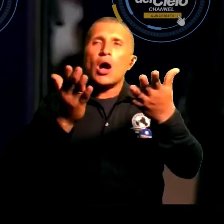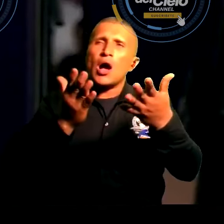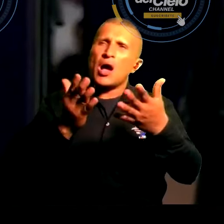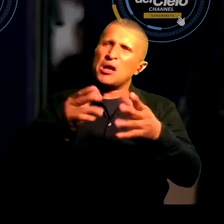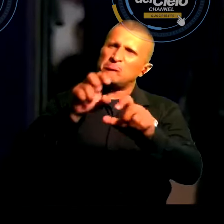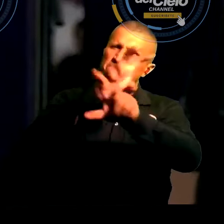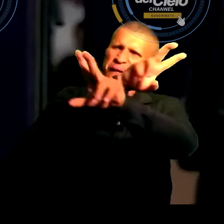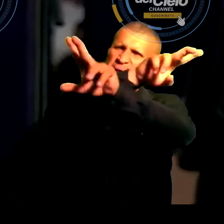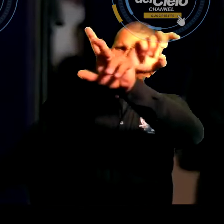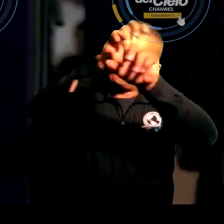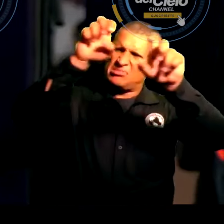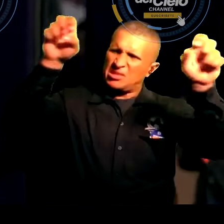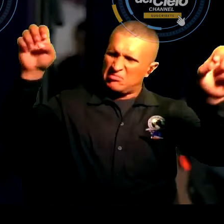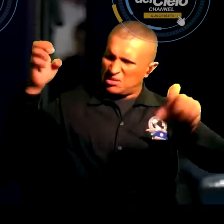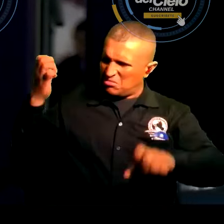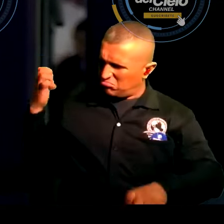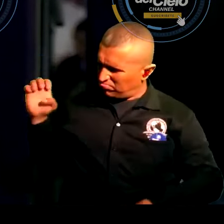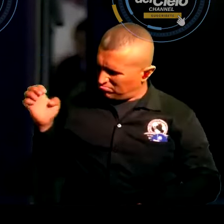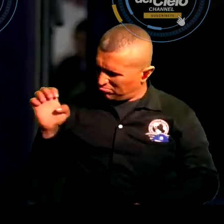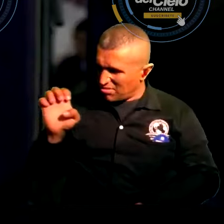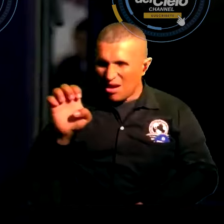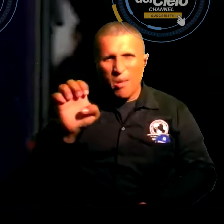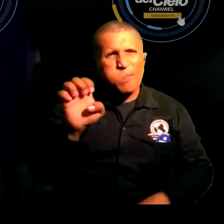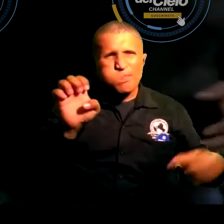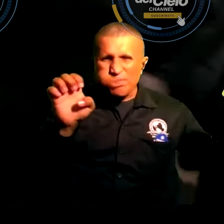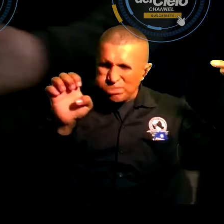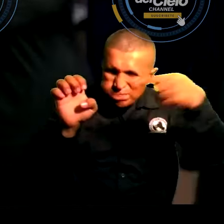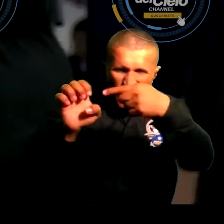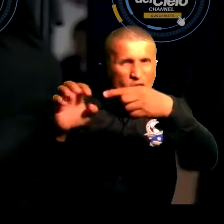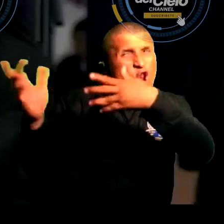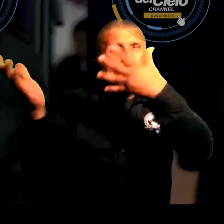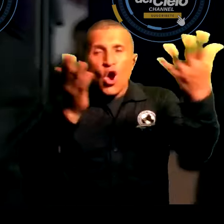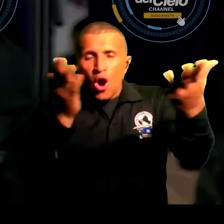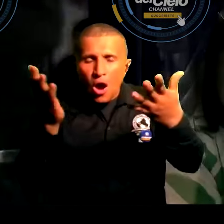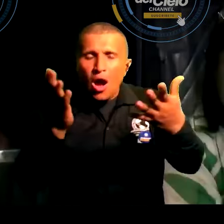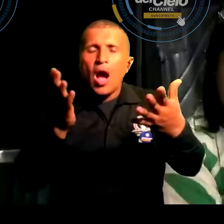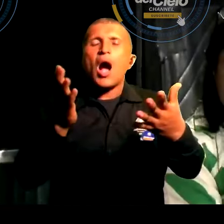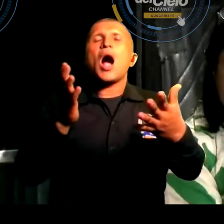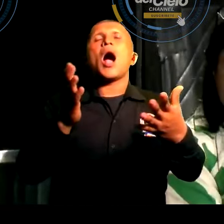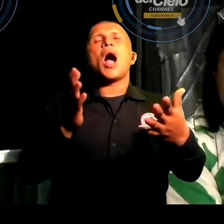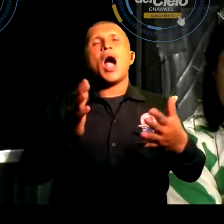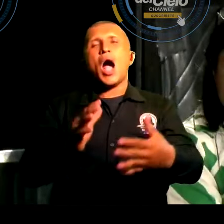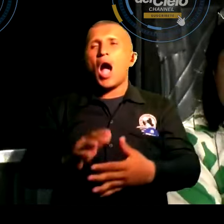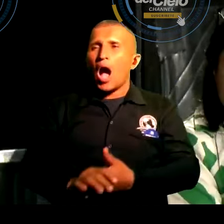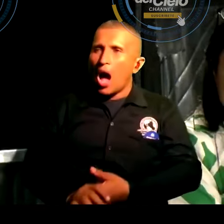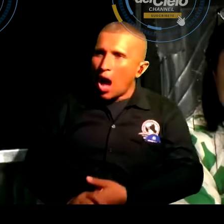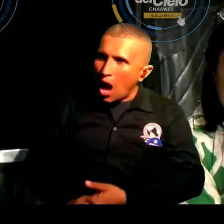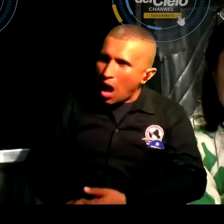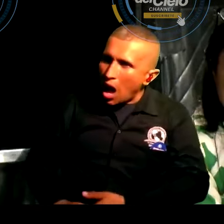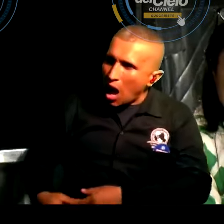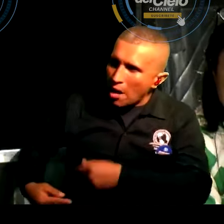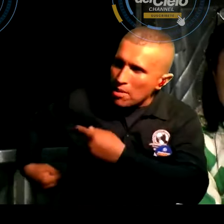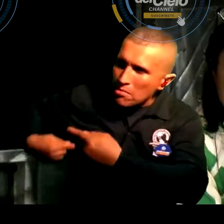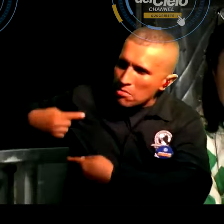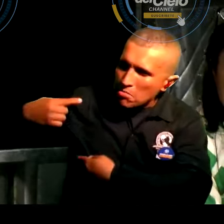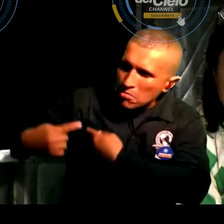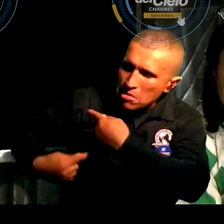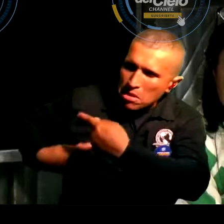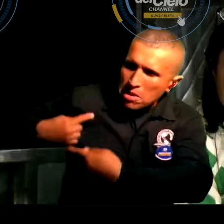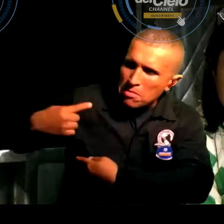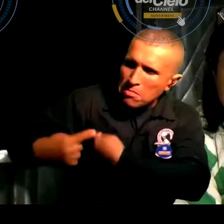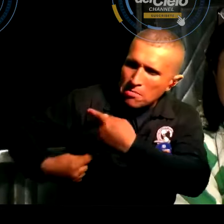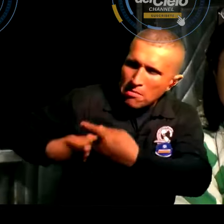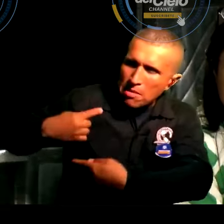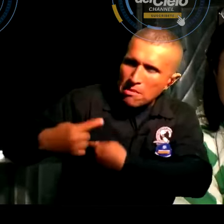evangelio. Porque el término evangelio tiene un origen. Y cuando uno investiga un poco sobre el